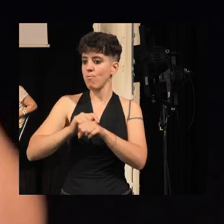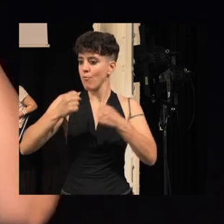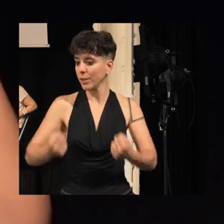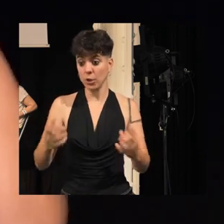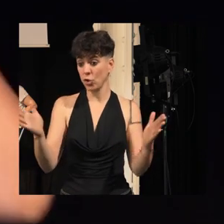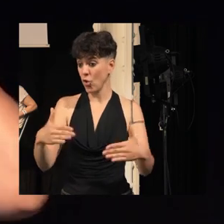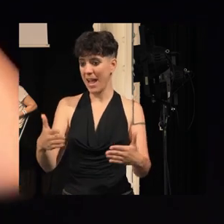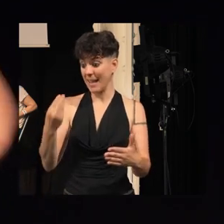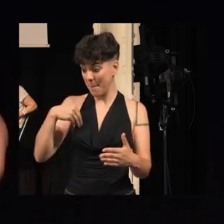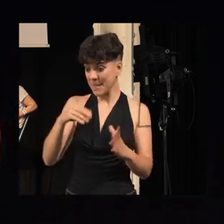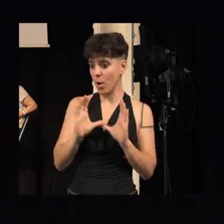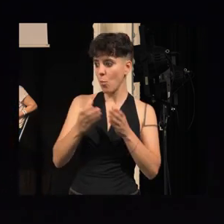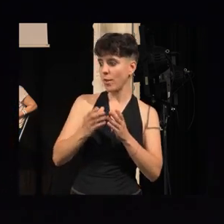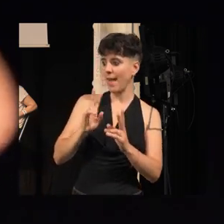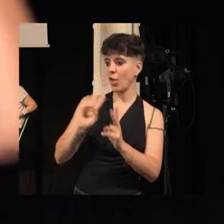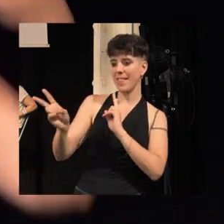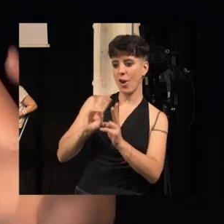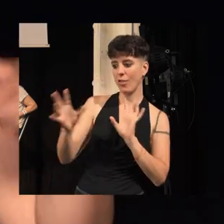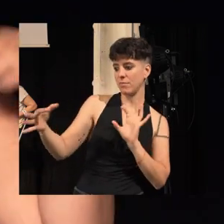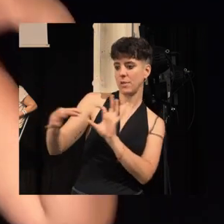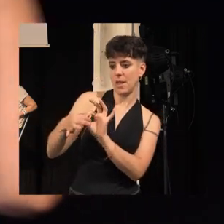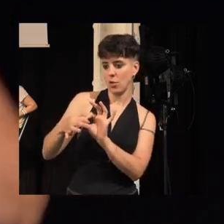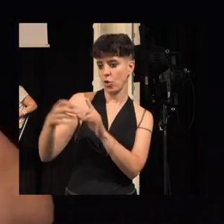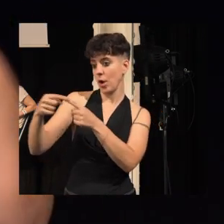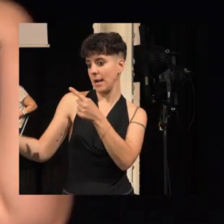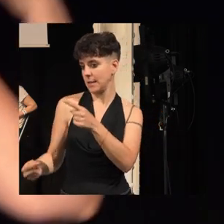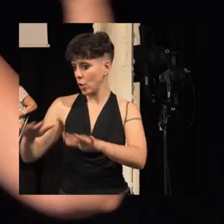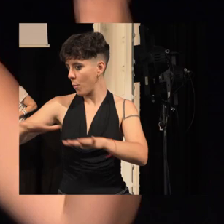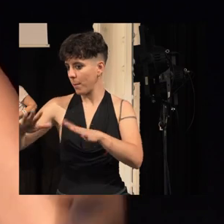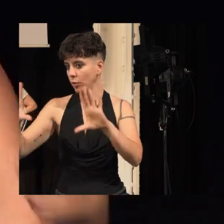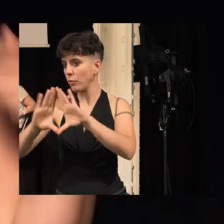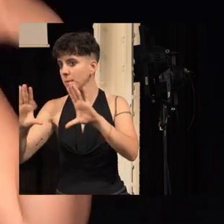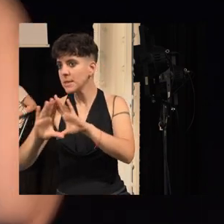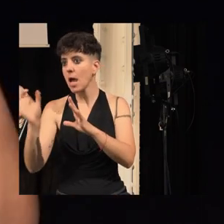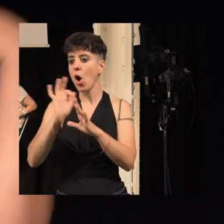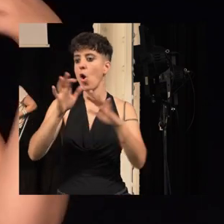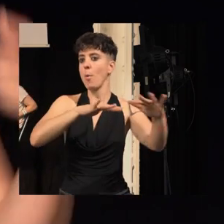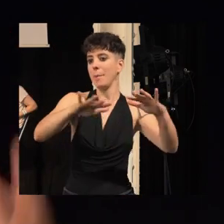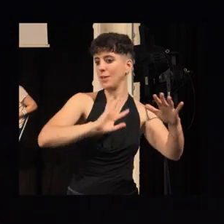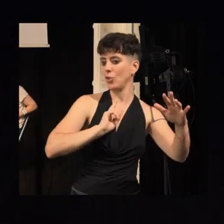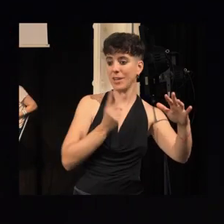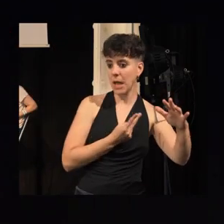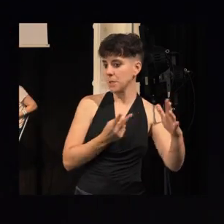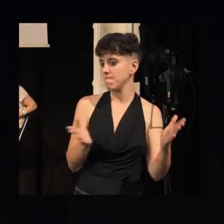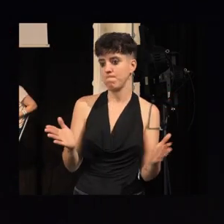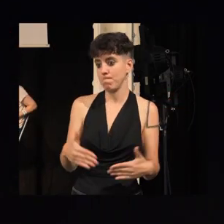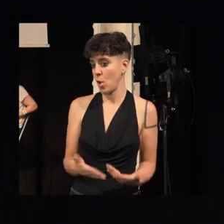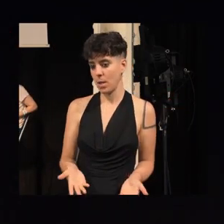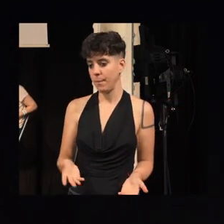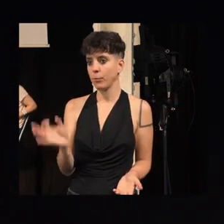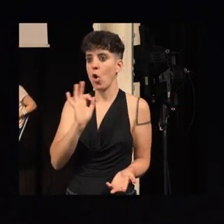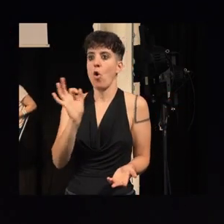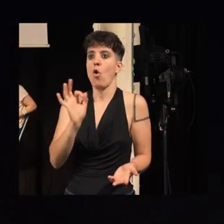esté dialogando con el resto, ¿no? Que esté dialogando con el movimiento feminista o que esté dialogando con el movimiento trans o con el